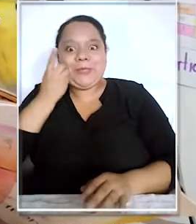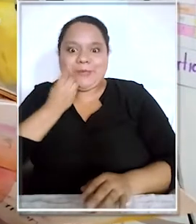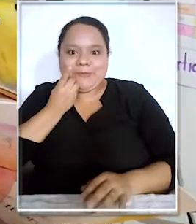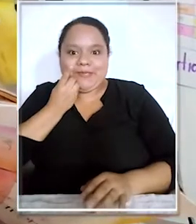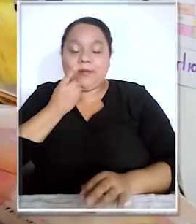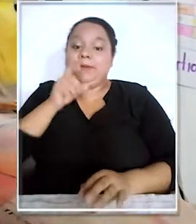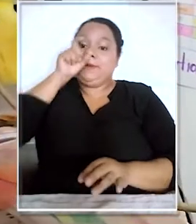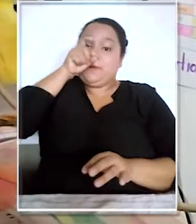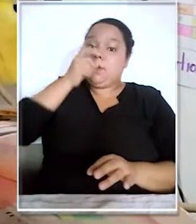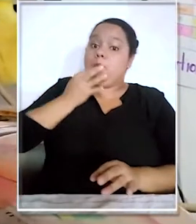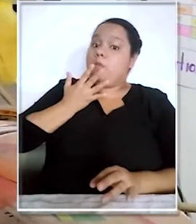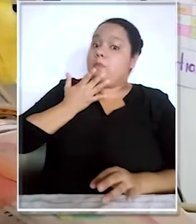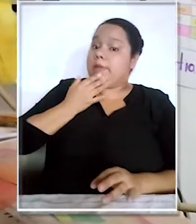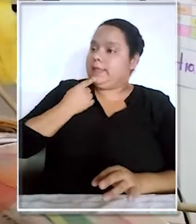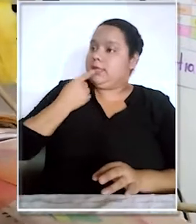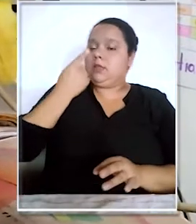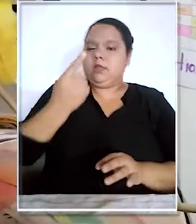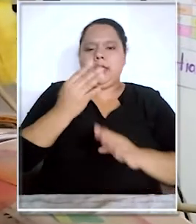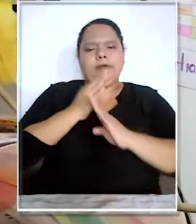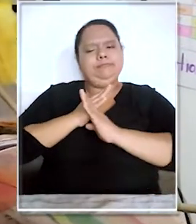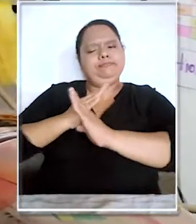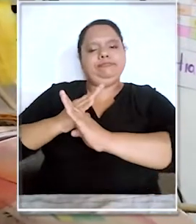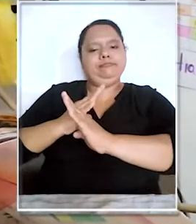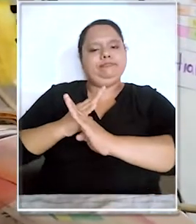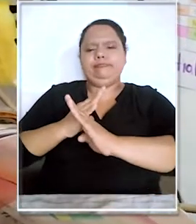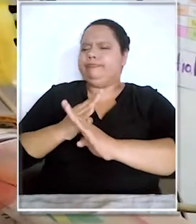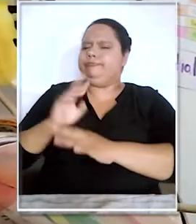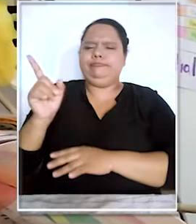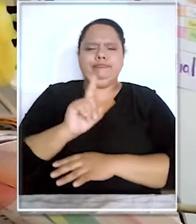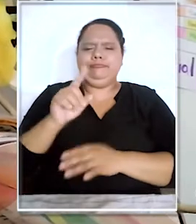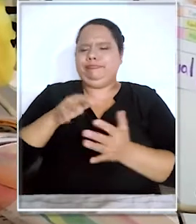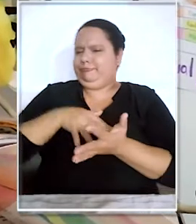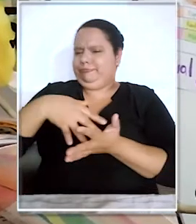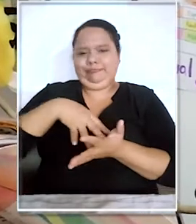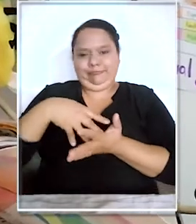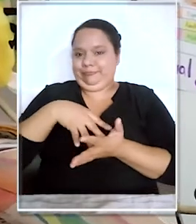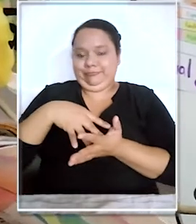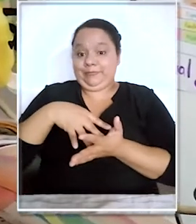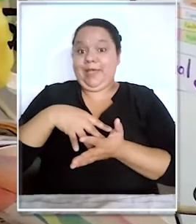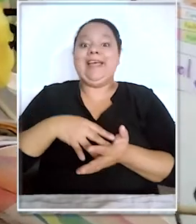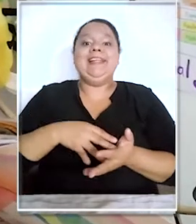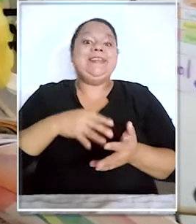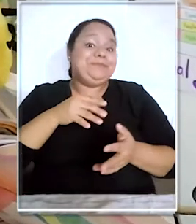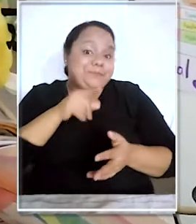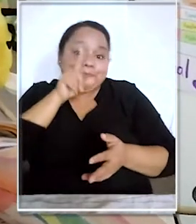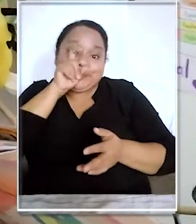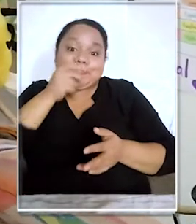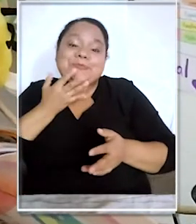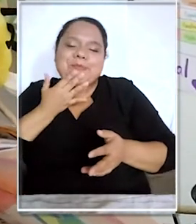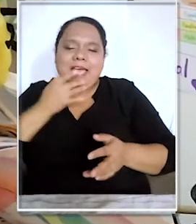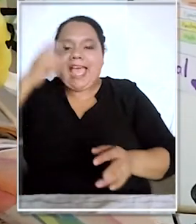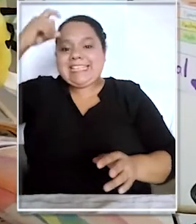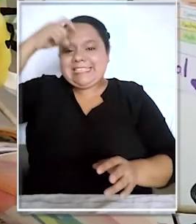La guacamaya solía decir, evitar no es cobardía. Era tan sabia que